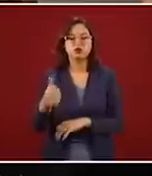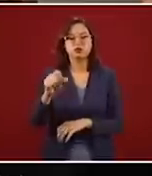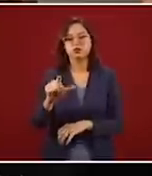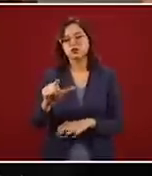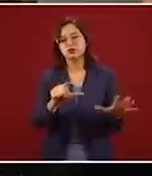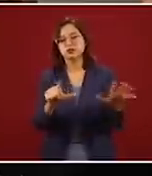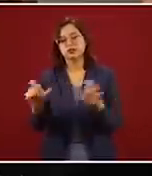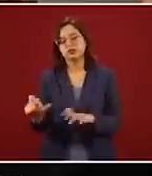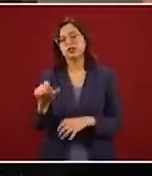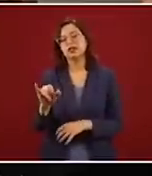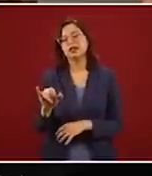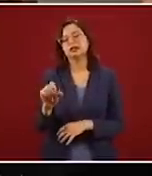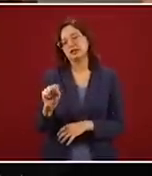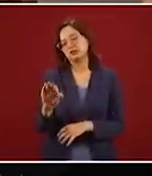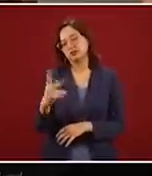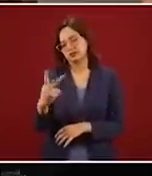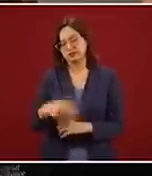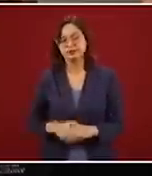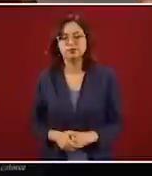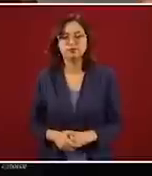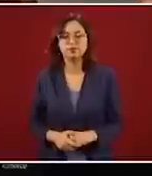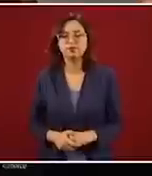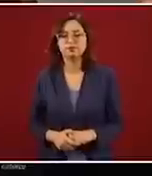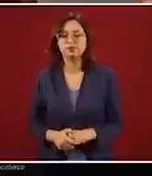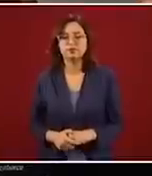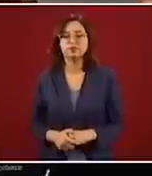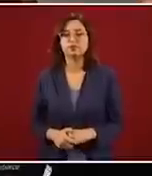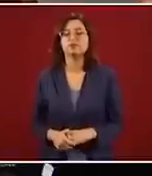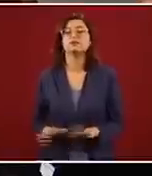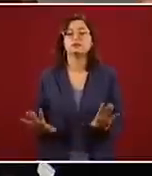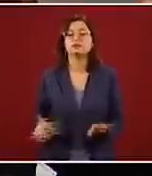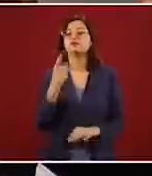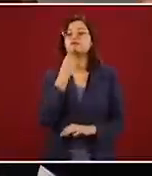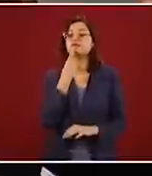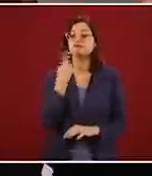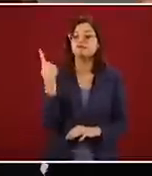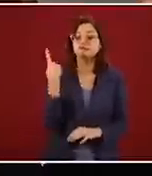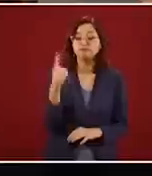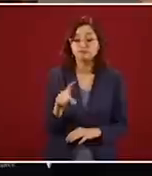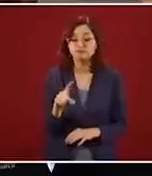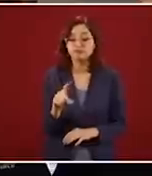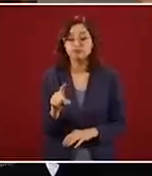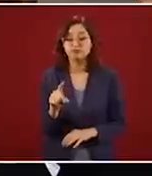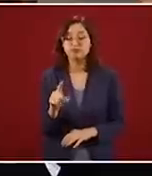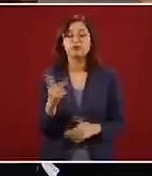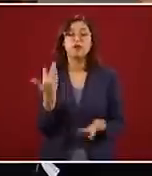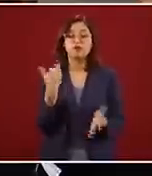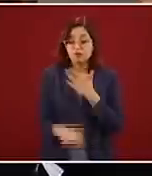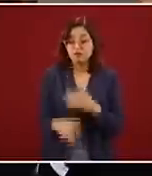800-1128-700 de la Secretaría de la Función Pública. Y entonces, donde hay una denuncia sobre estos elementos,